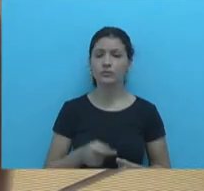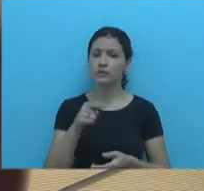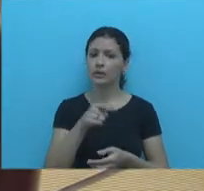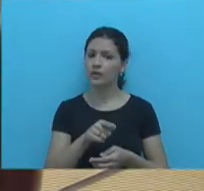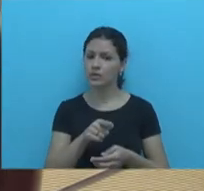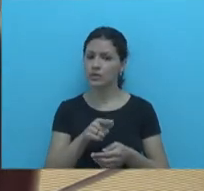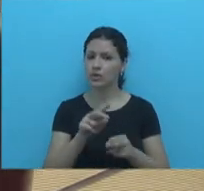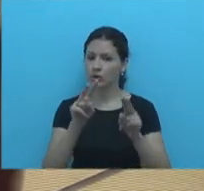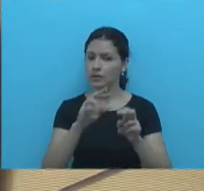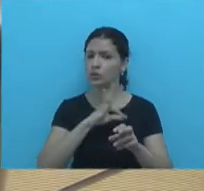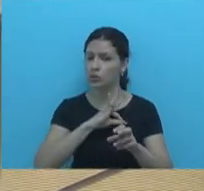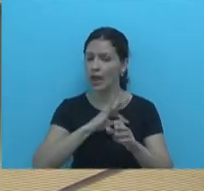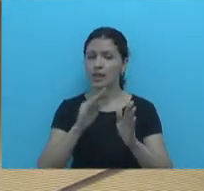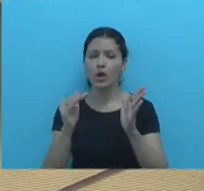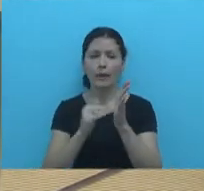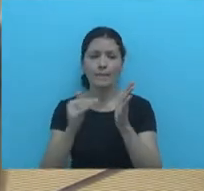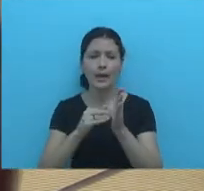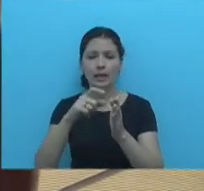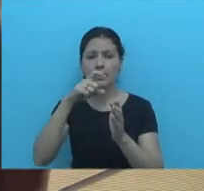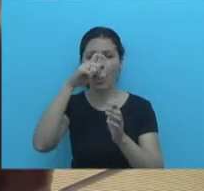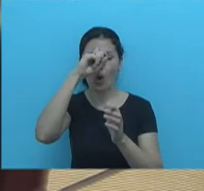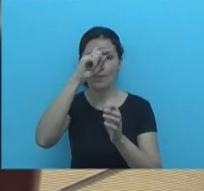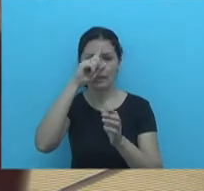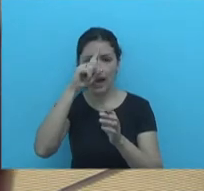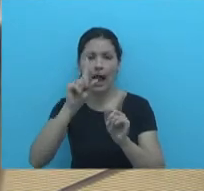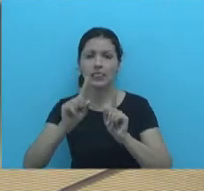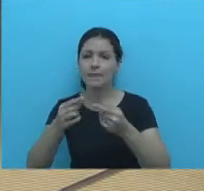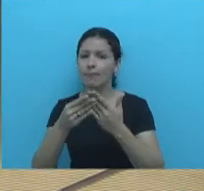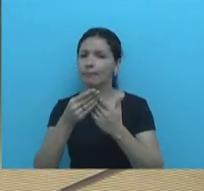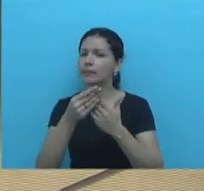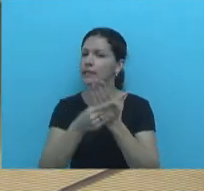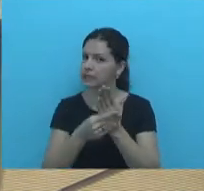el hospital de la ciudad y el ministerio.